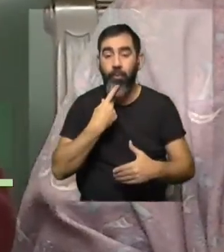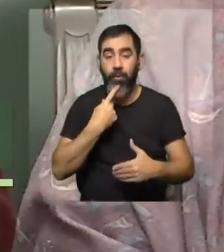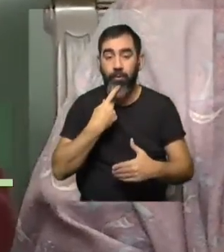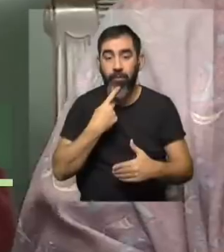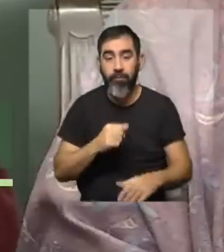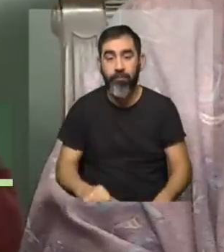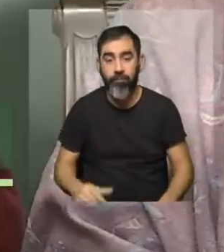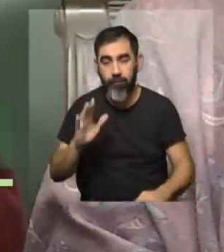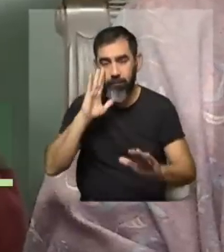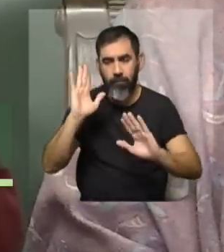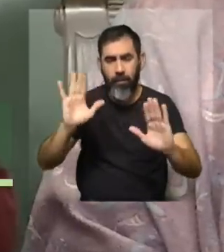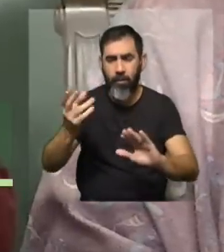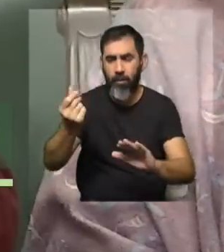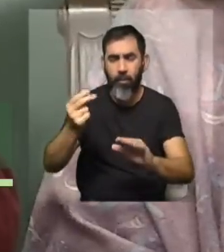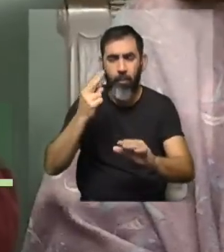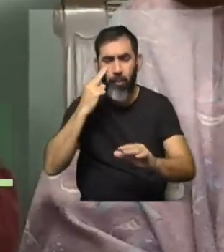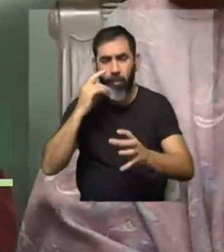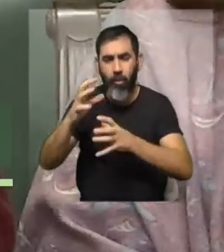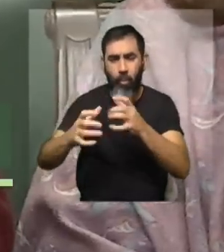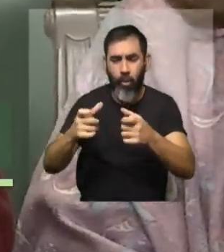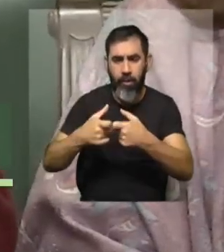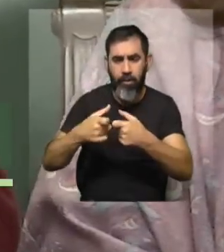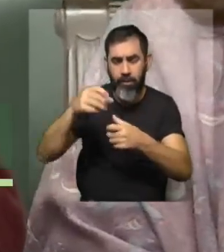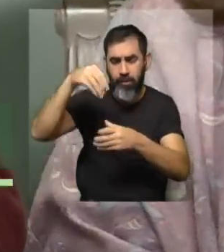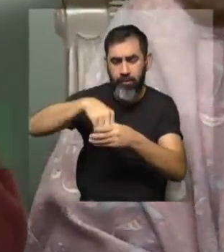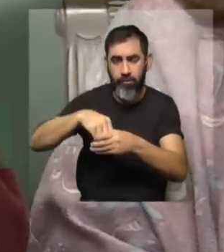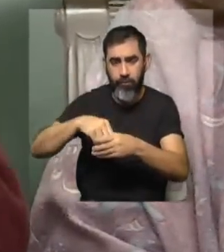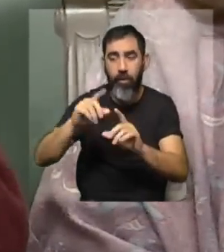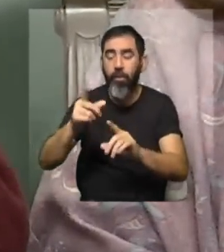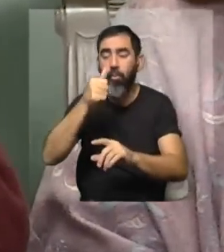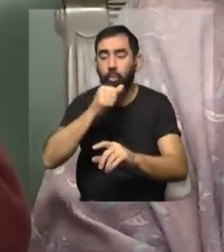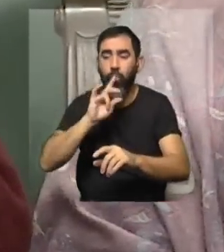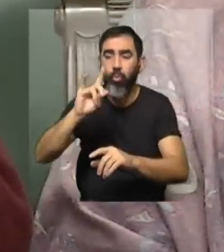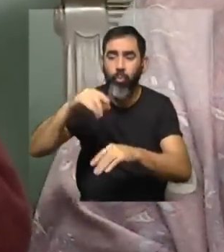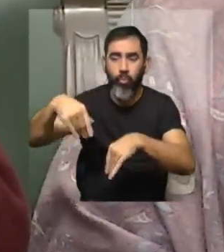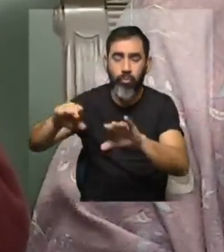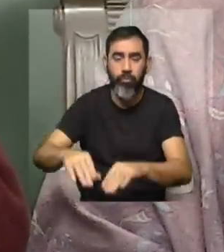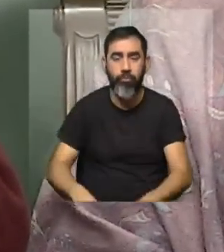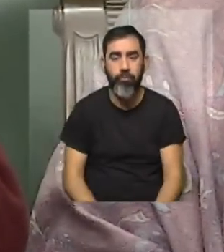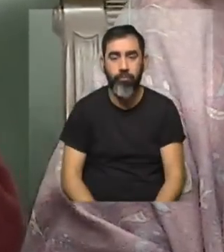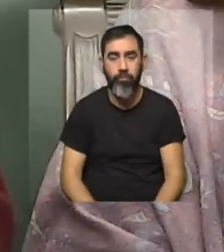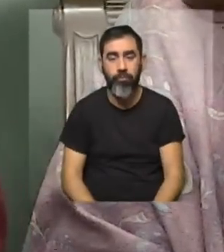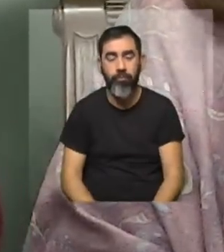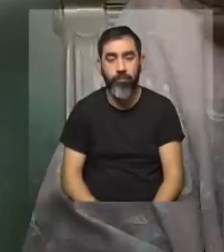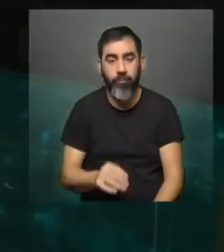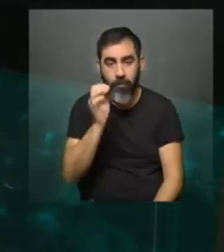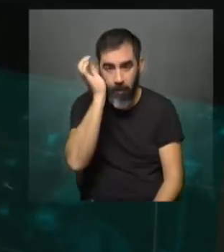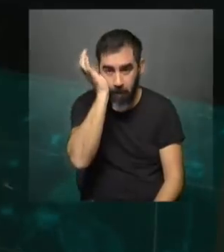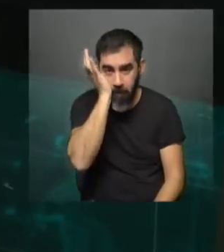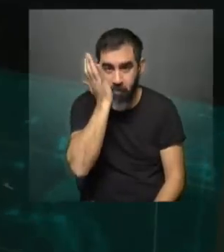no tiene nada que ver con los dilemas que tiene la coalición a su interna Que obviamente tiene que resolver la propia coalición de gobierno